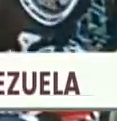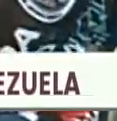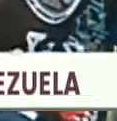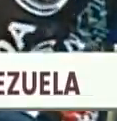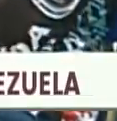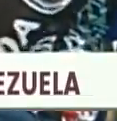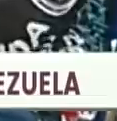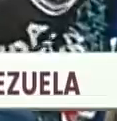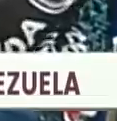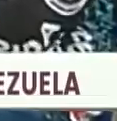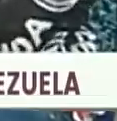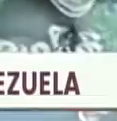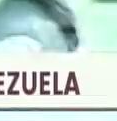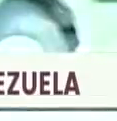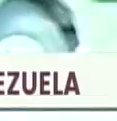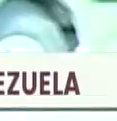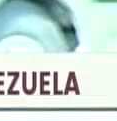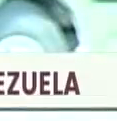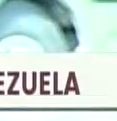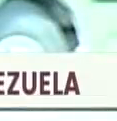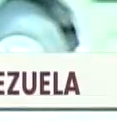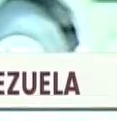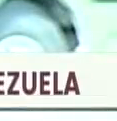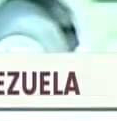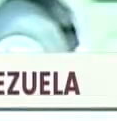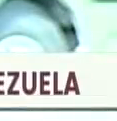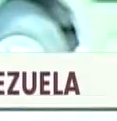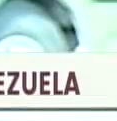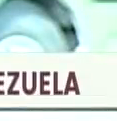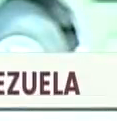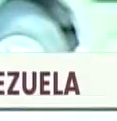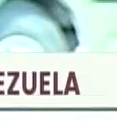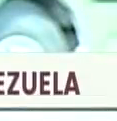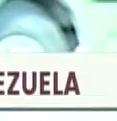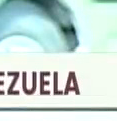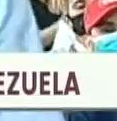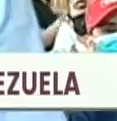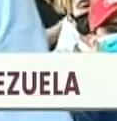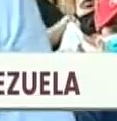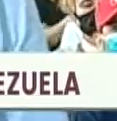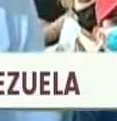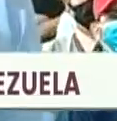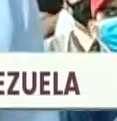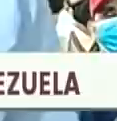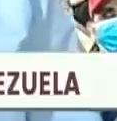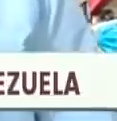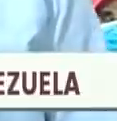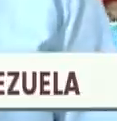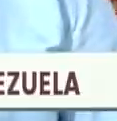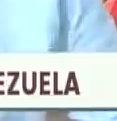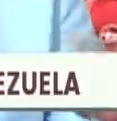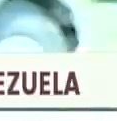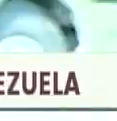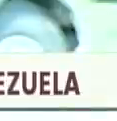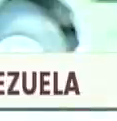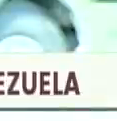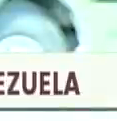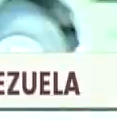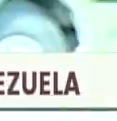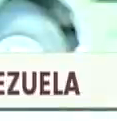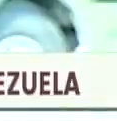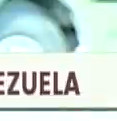También saludo a William Amaro, presidente del órgano superior del transporte, el presidente Amaro.